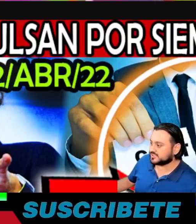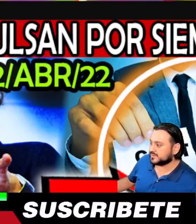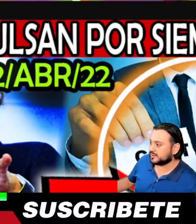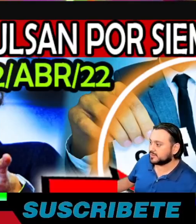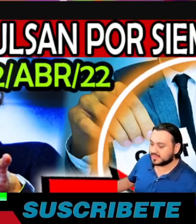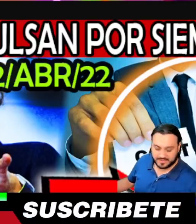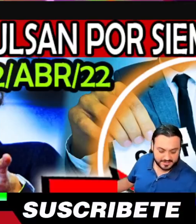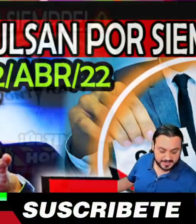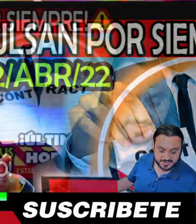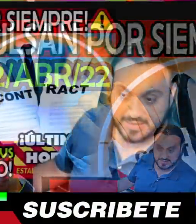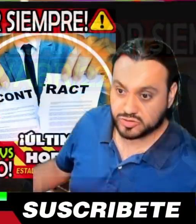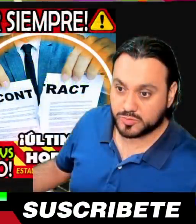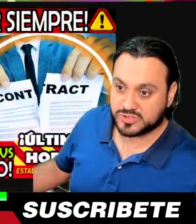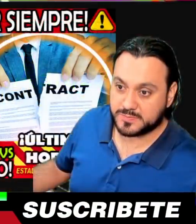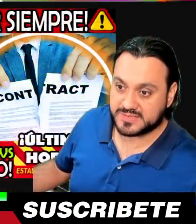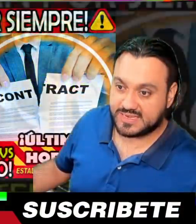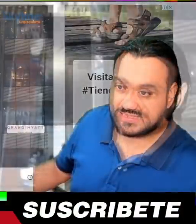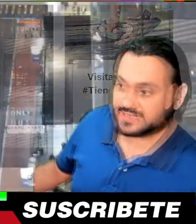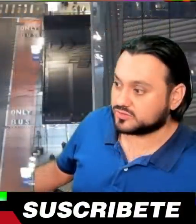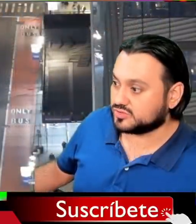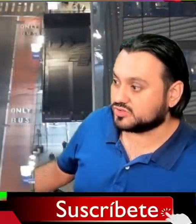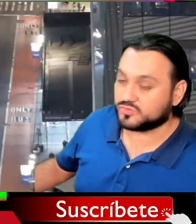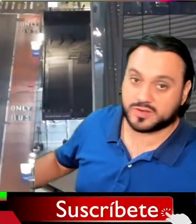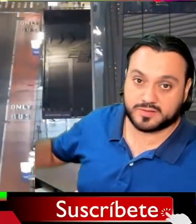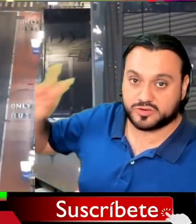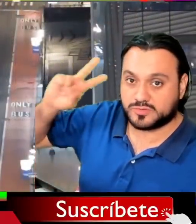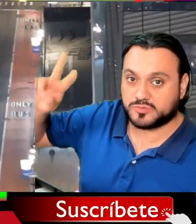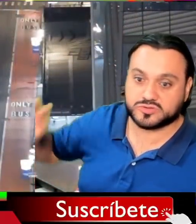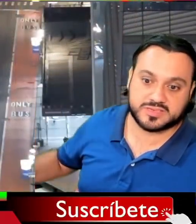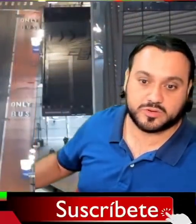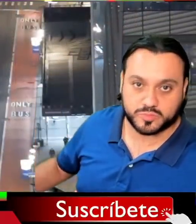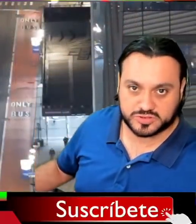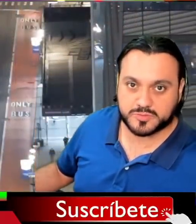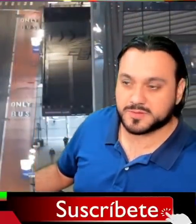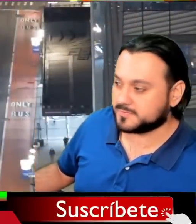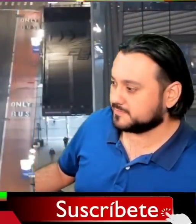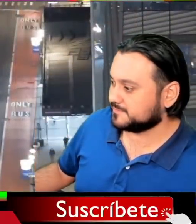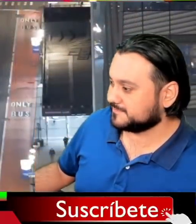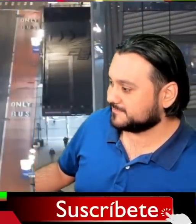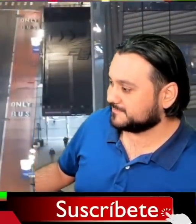viendo hasta la próxima y recuerden que los números siempre sean exactos y no es un fraude. Nos vemos en un próximo video.